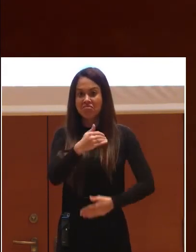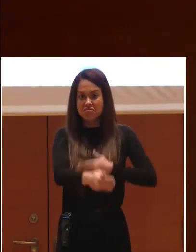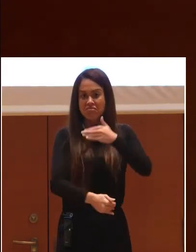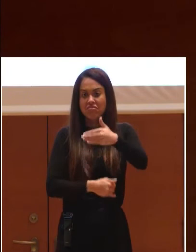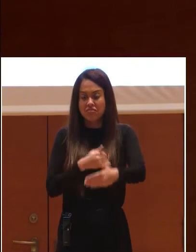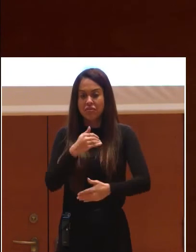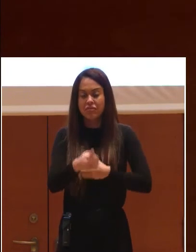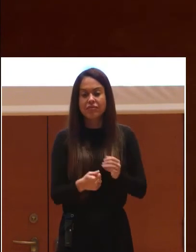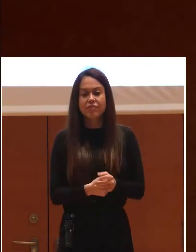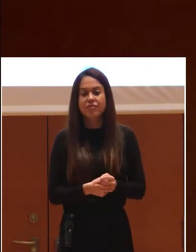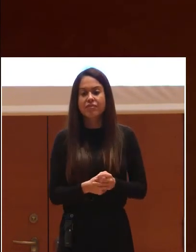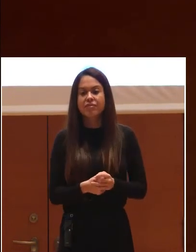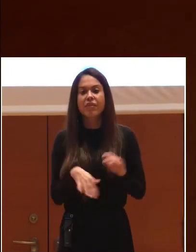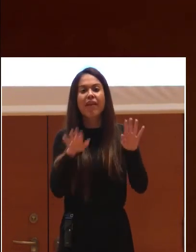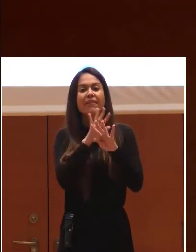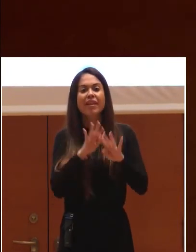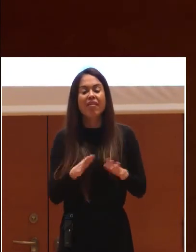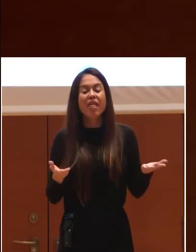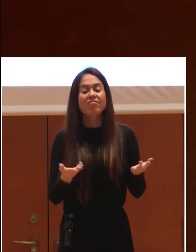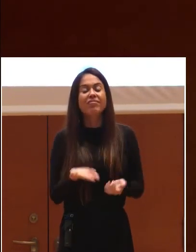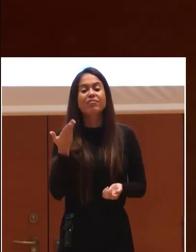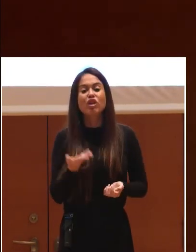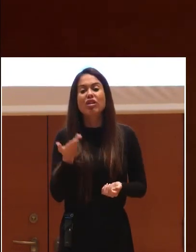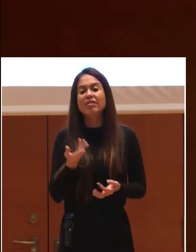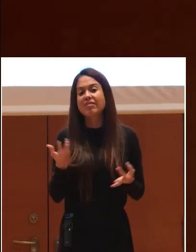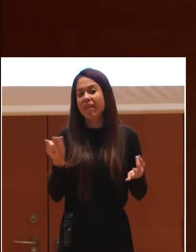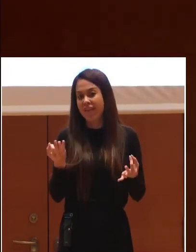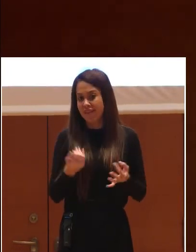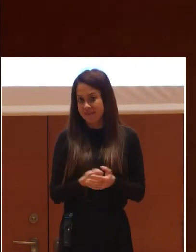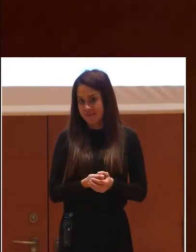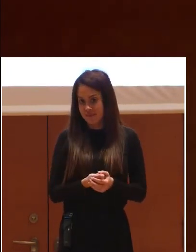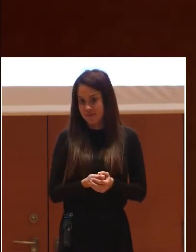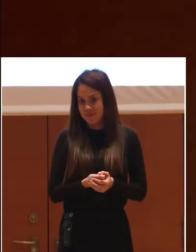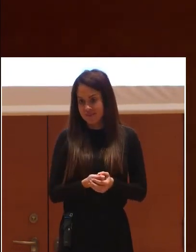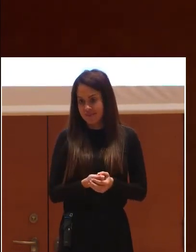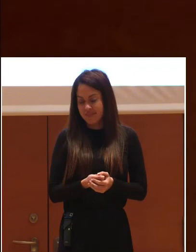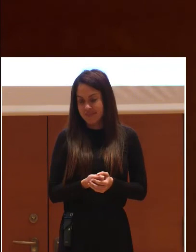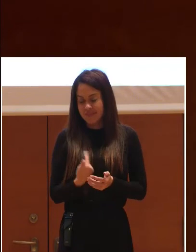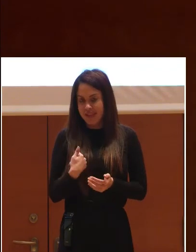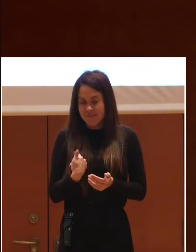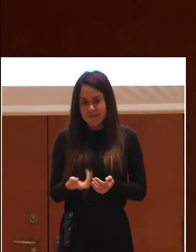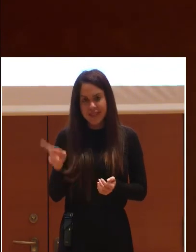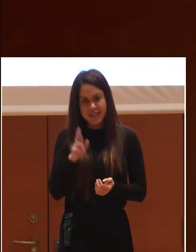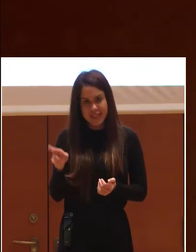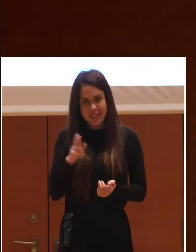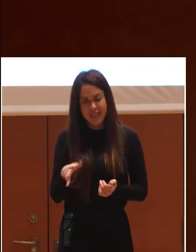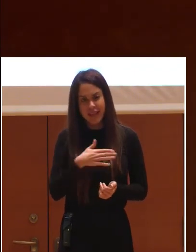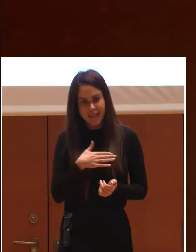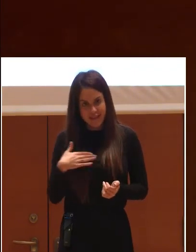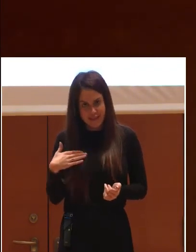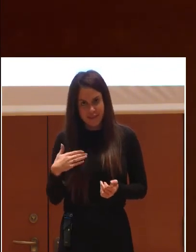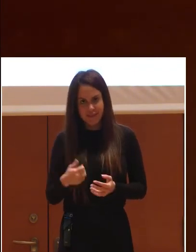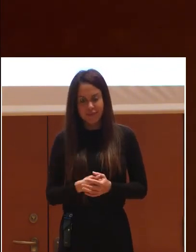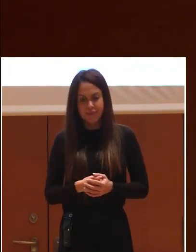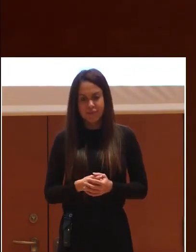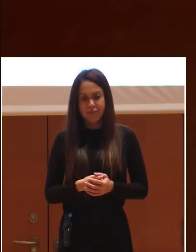total normalidad extraído una amiga bueno nuestra red se está ampliando y por último